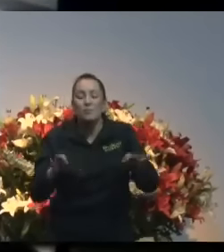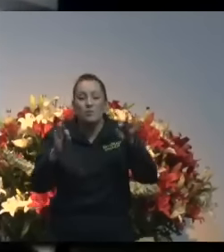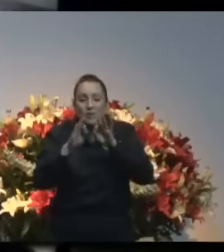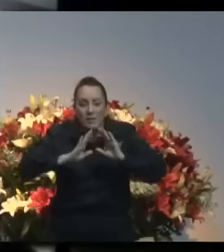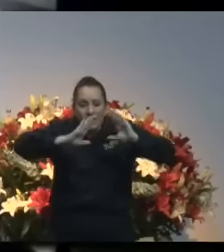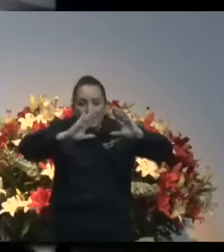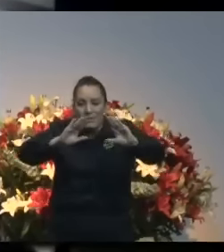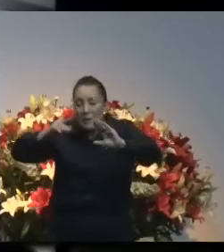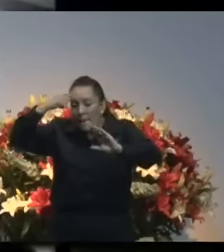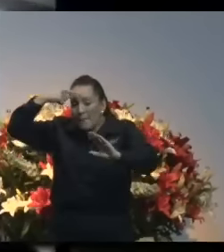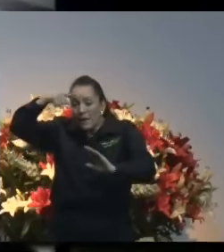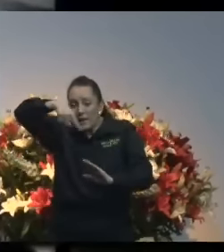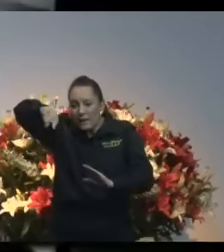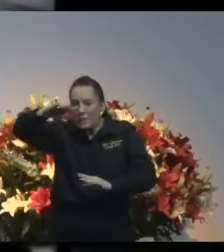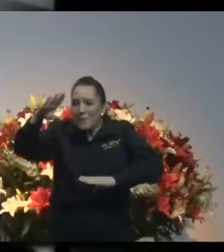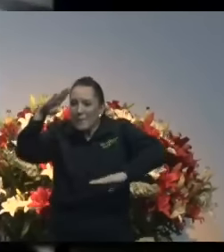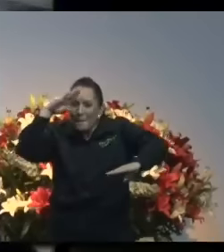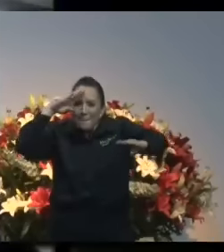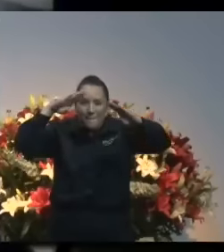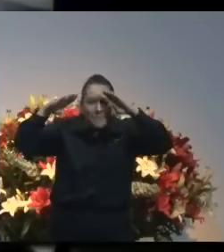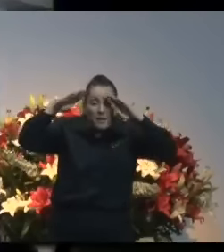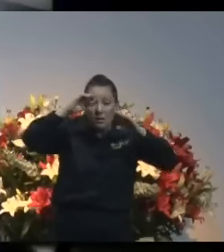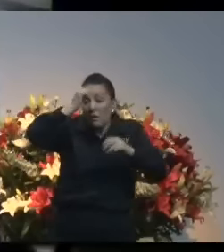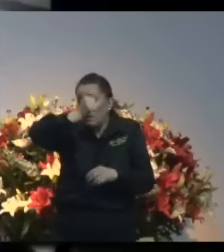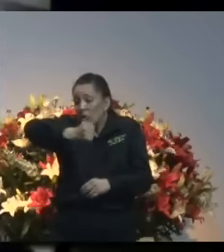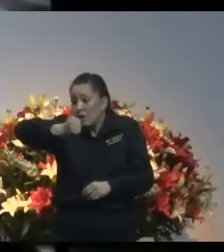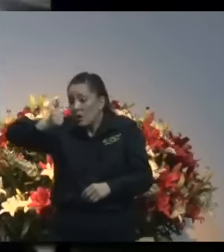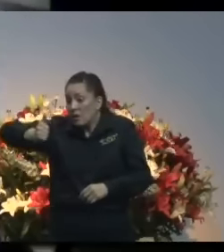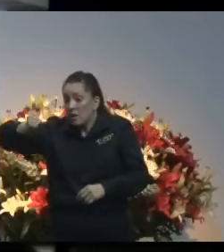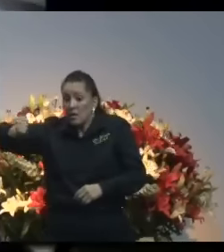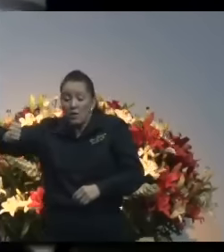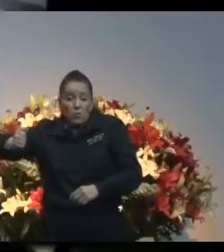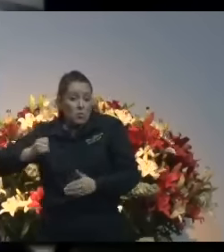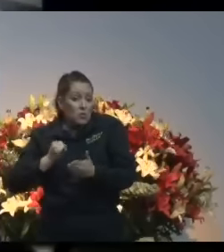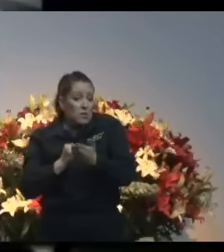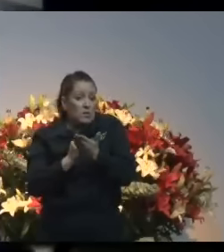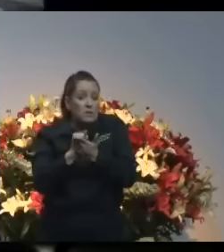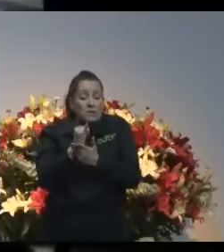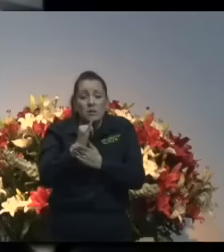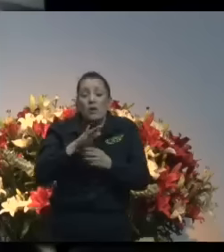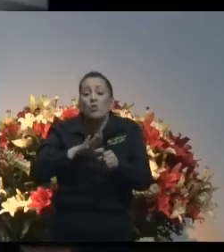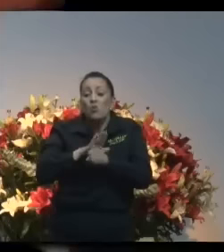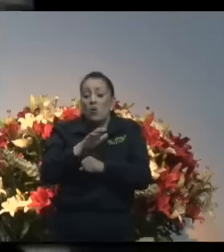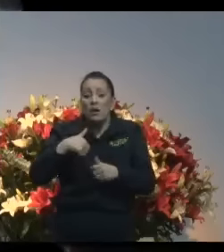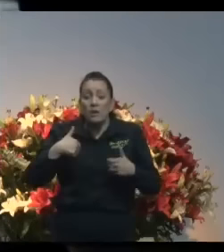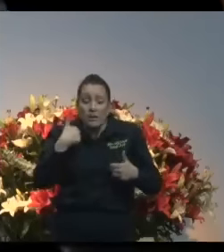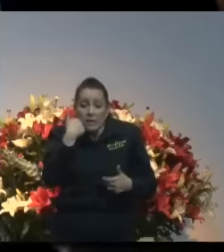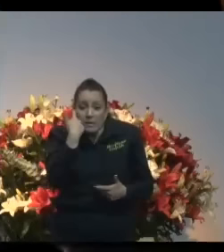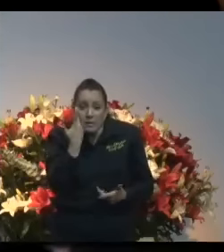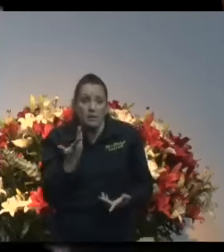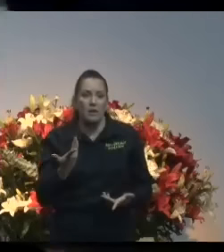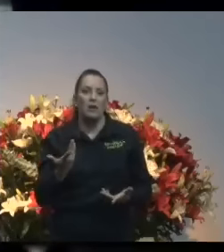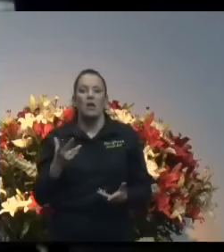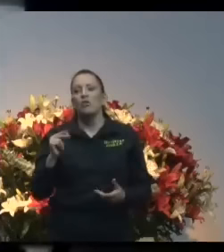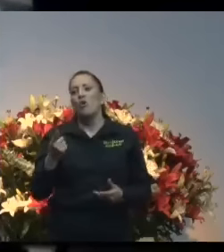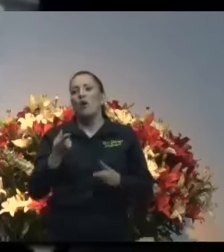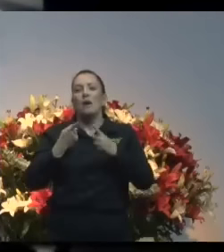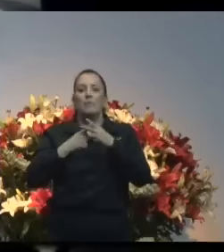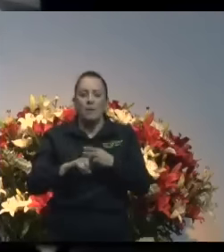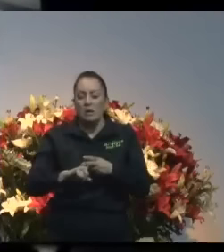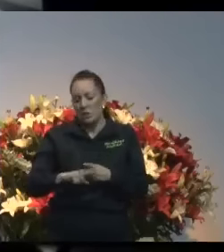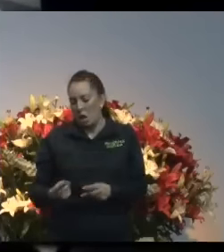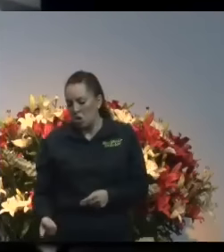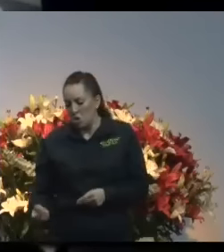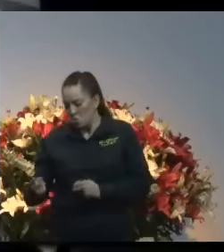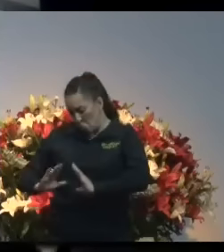cada ser humano en función de sí mismo decida lo que quiera en la vida y no que se lo empieces a adoctrinar desde que